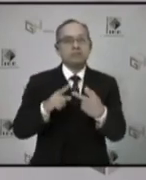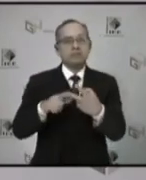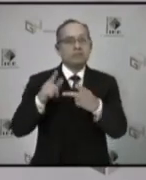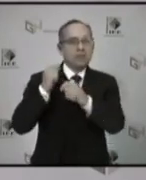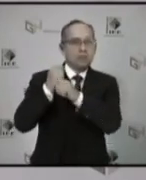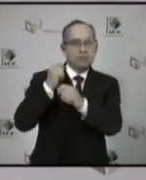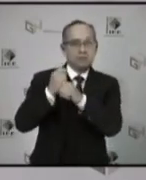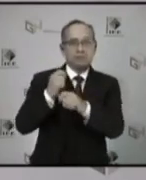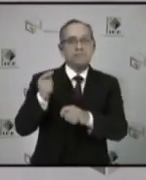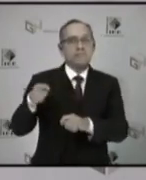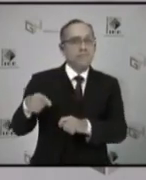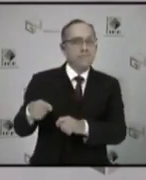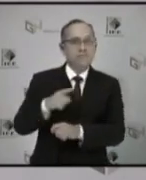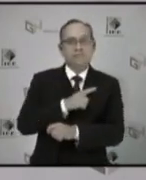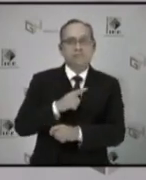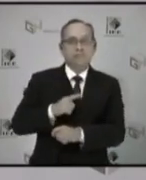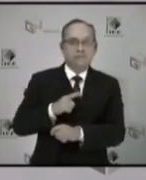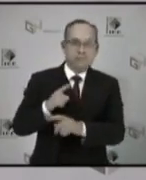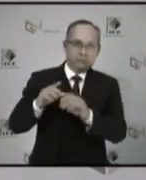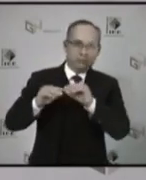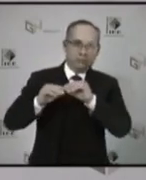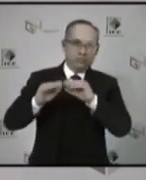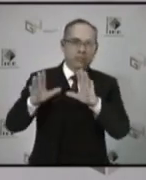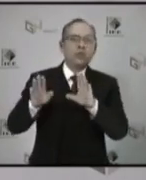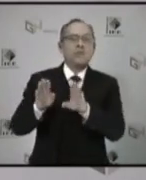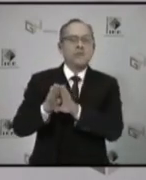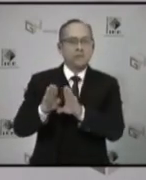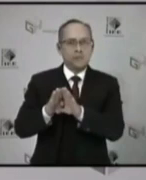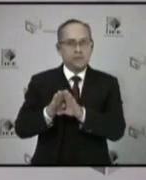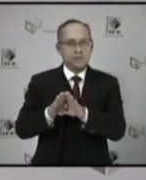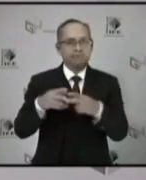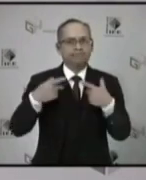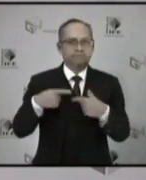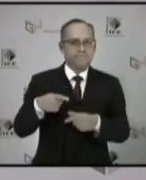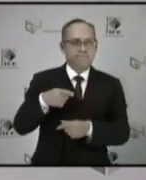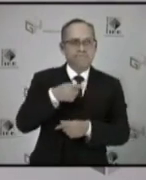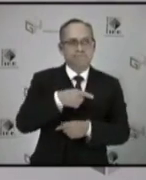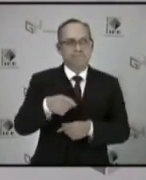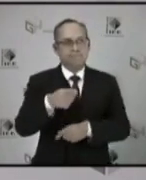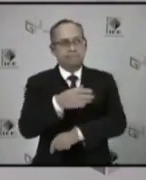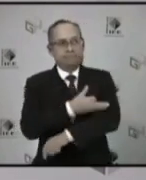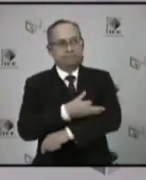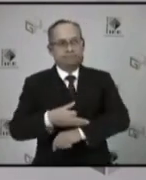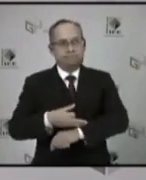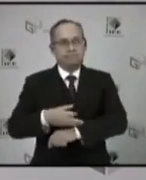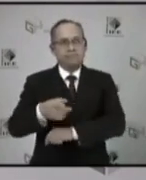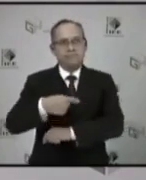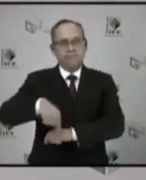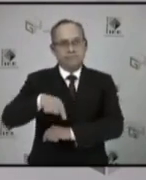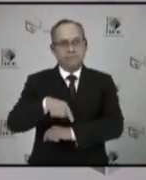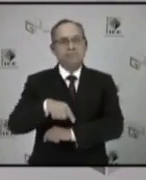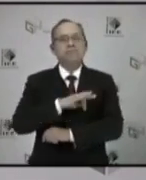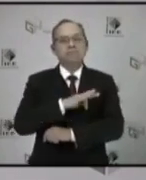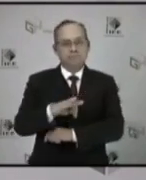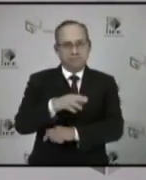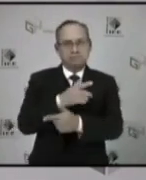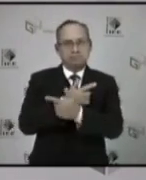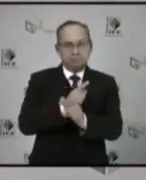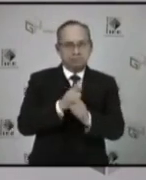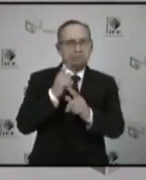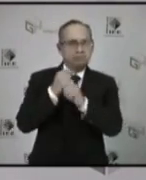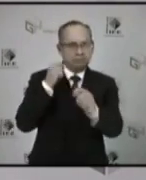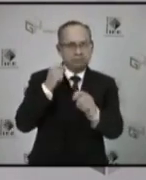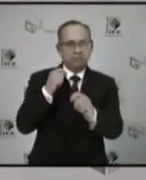para que quien las tenga sean los que la necesitan, las familias, no las empresas.